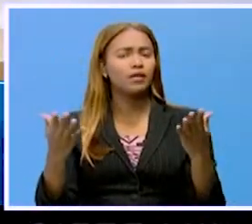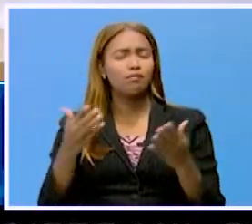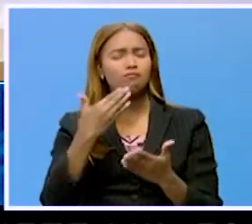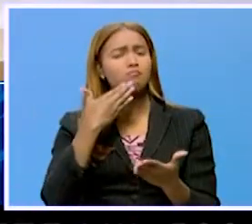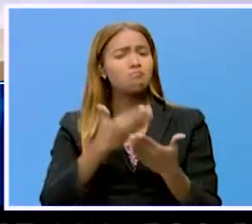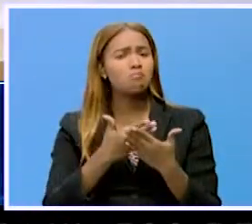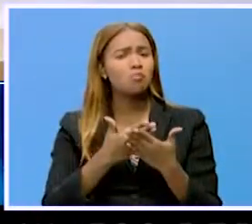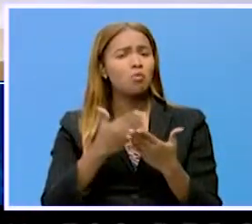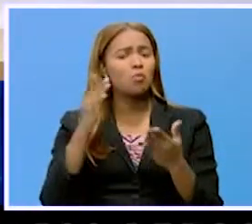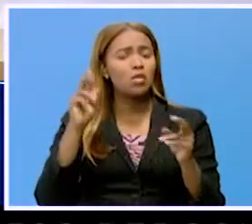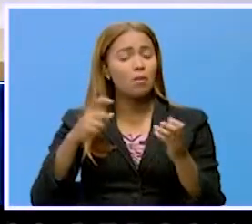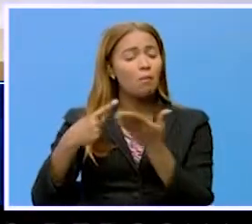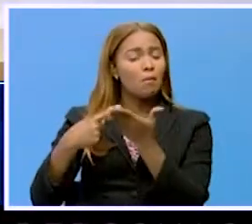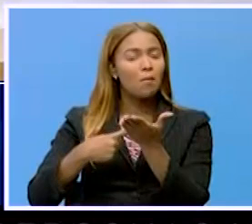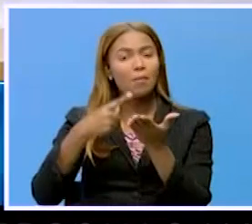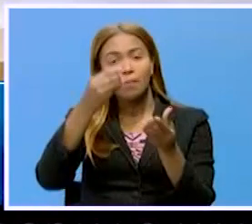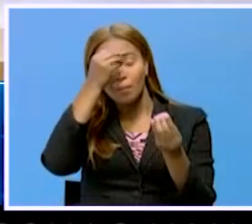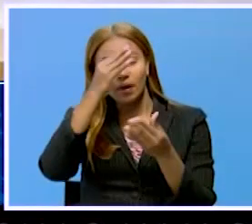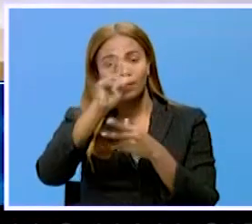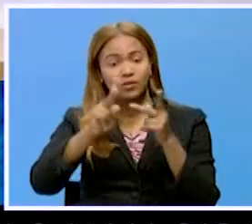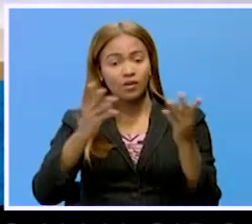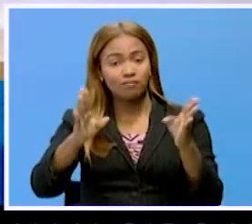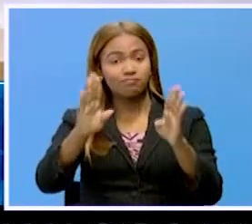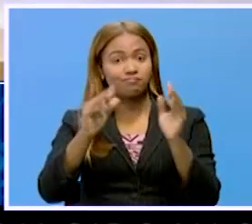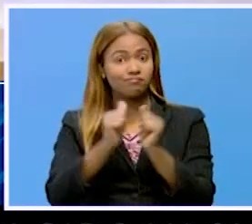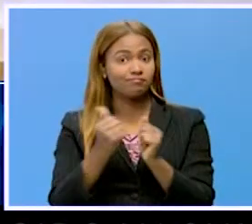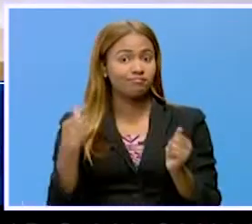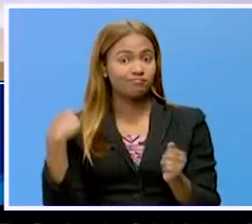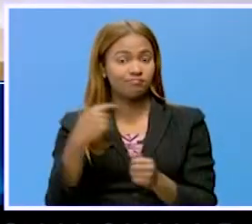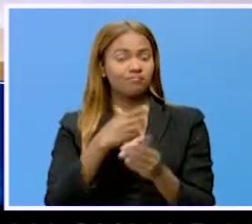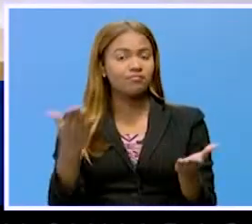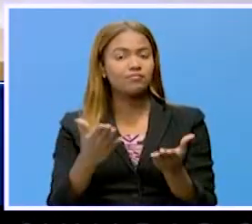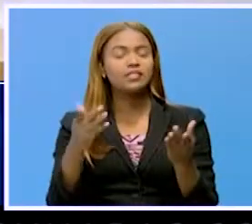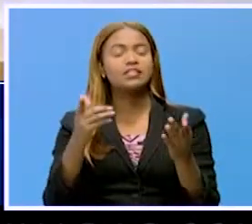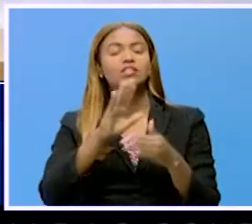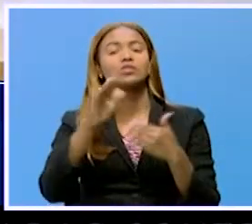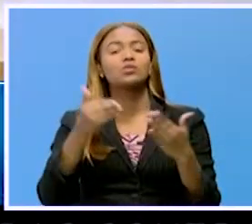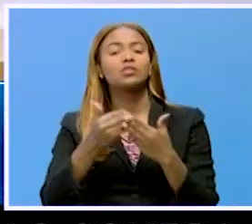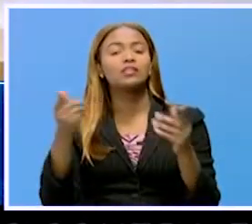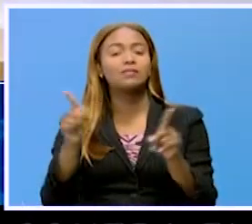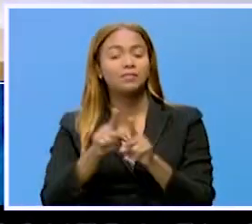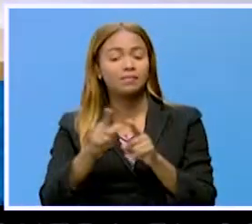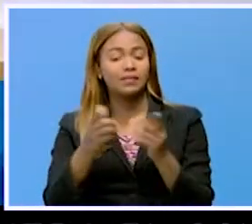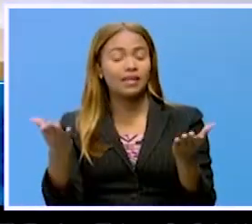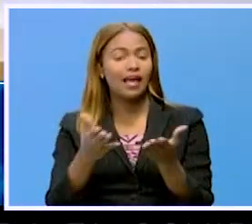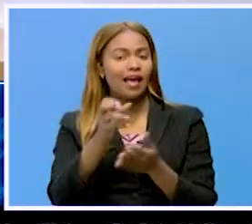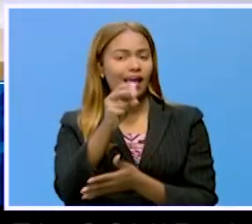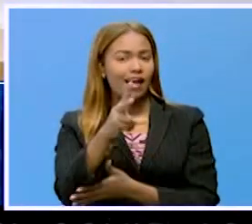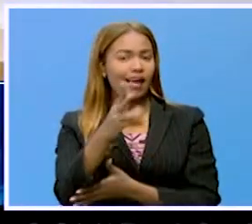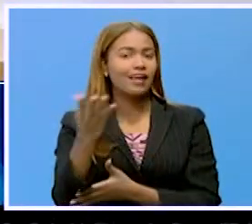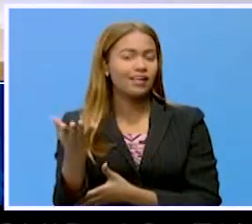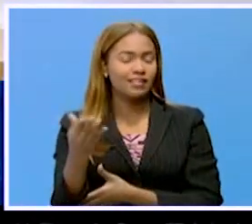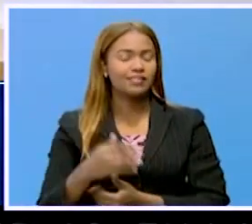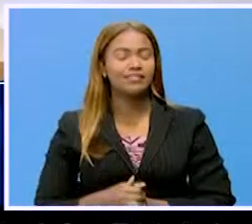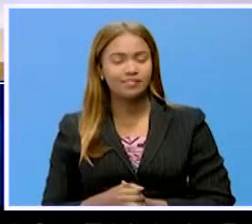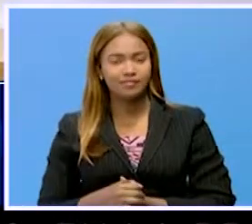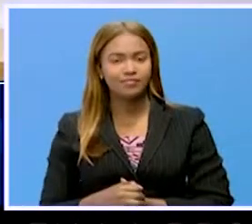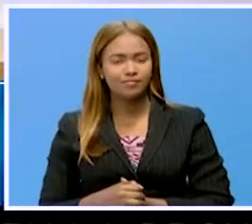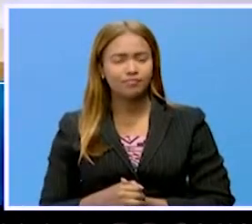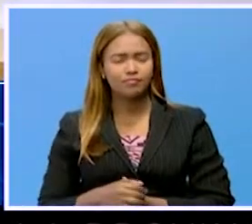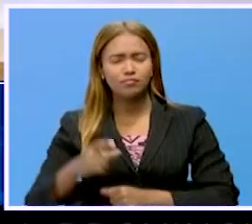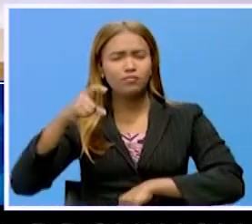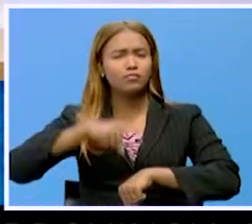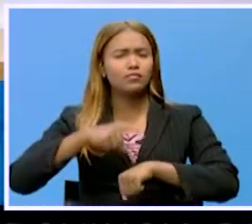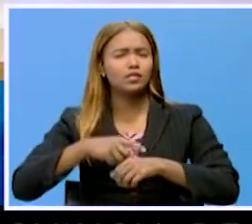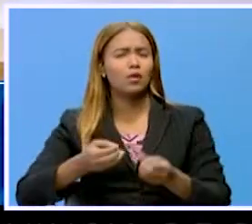bueno que lo ambientemos a los televidentes de 4 RD Noticias y, por supuesto, a toda la Corporación Estatal de Radio y Televisión que nos sintoniza en este momento. ¿Qué